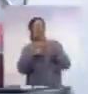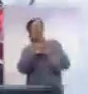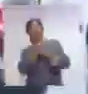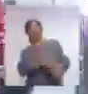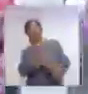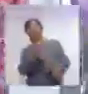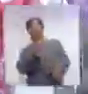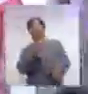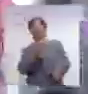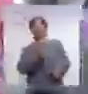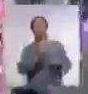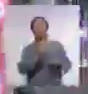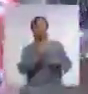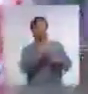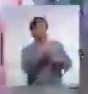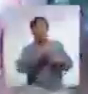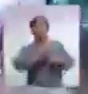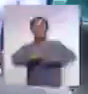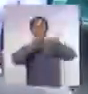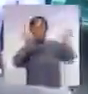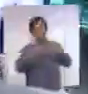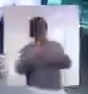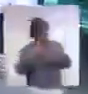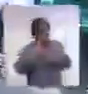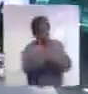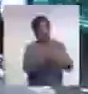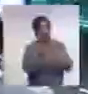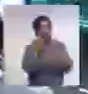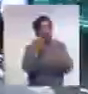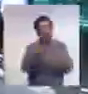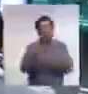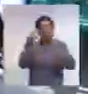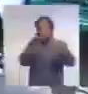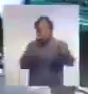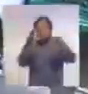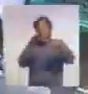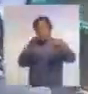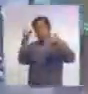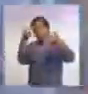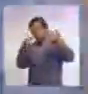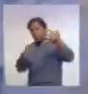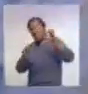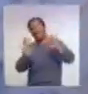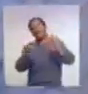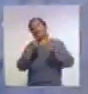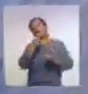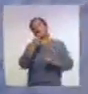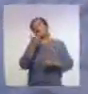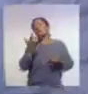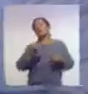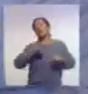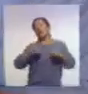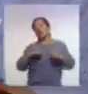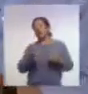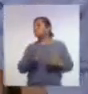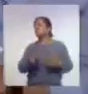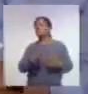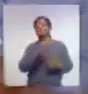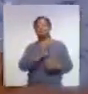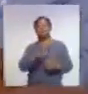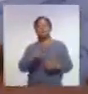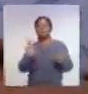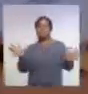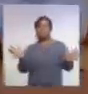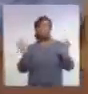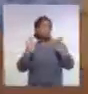más transparentes y bueno, eso creo que abona para la niñez y la adolescencia mexicana. Y bueno, entonces, ¿qué pasará con las adopciones en el